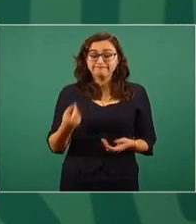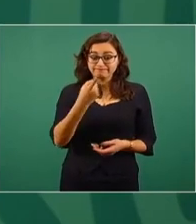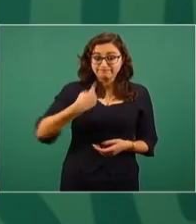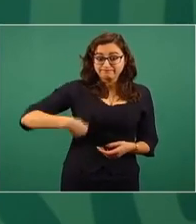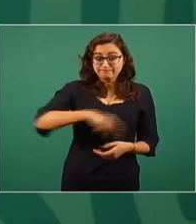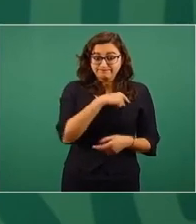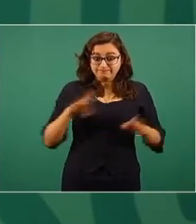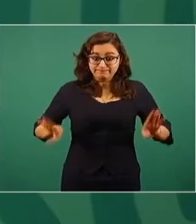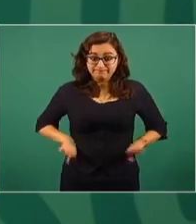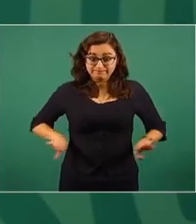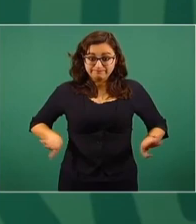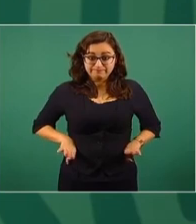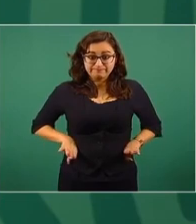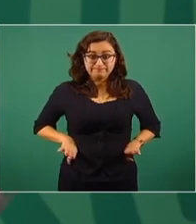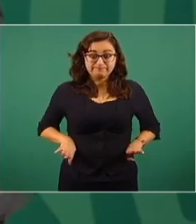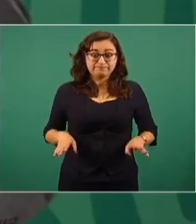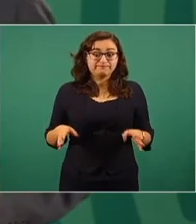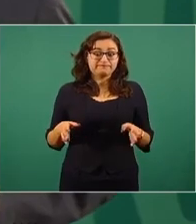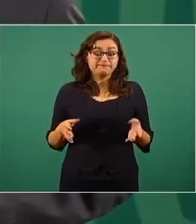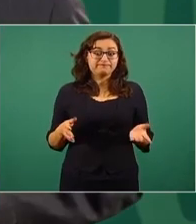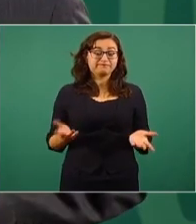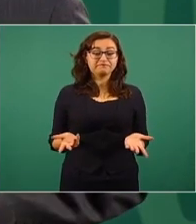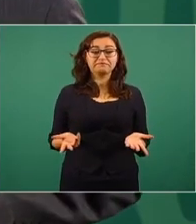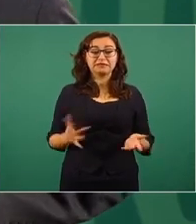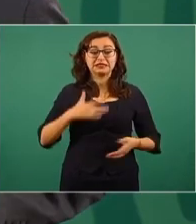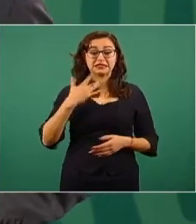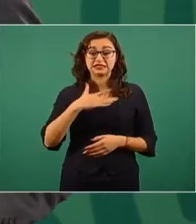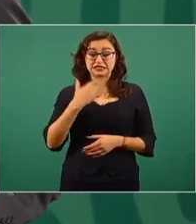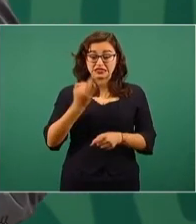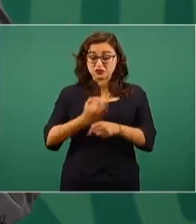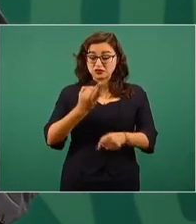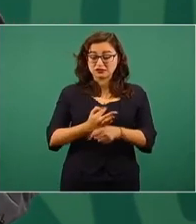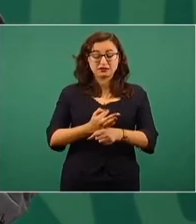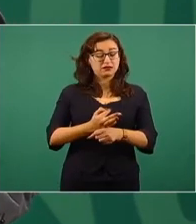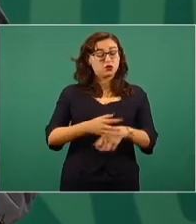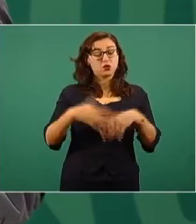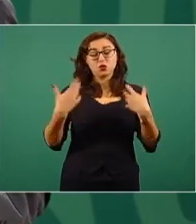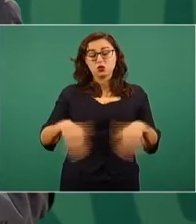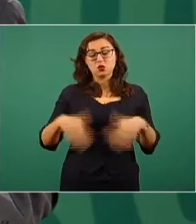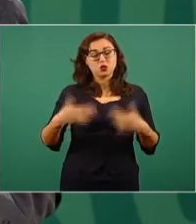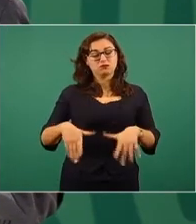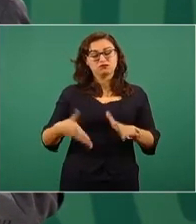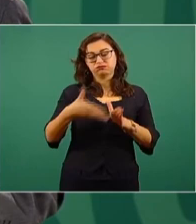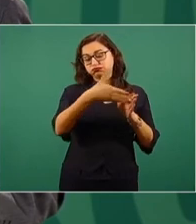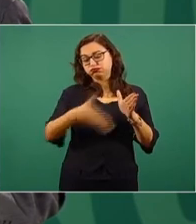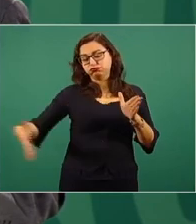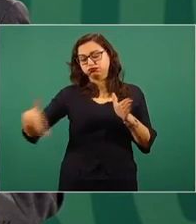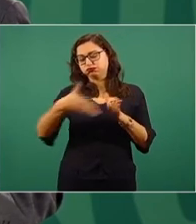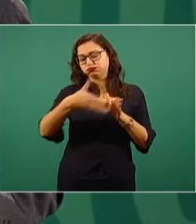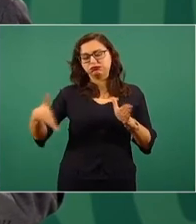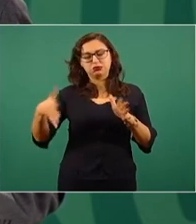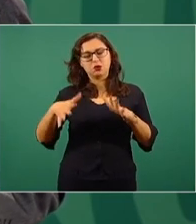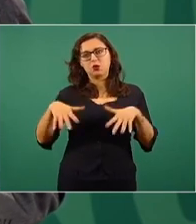estamos viviendo un momento estelar. Imagínense luchar toda